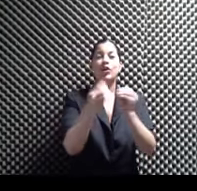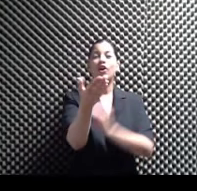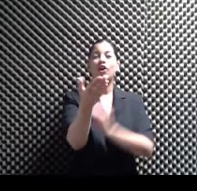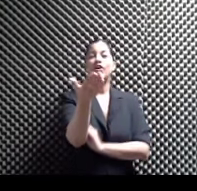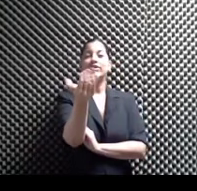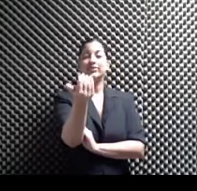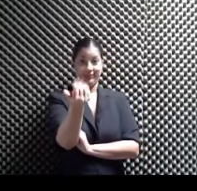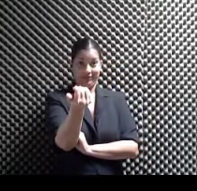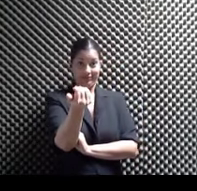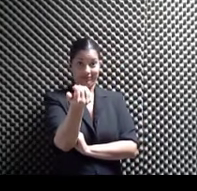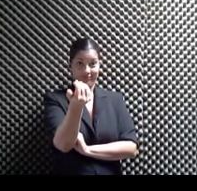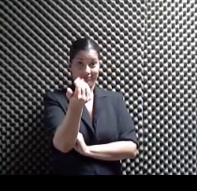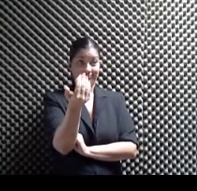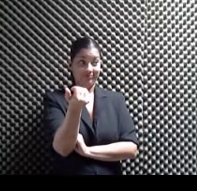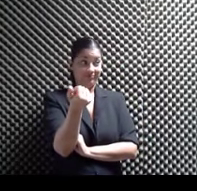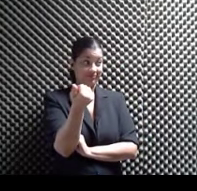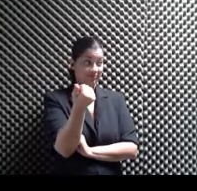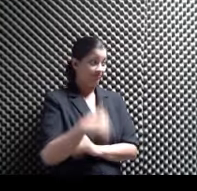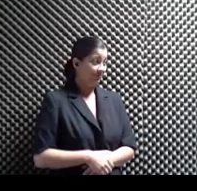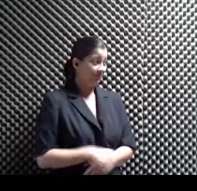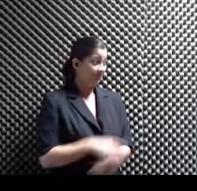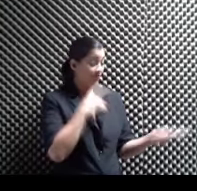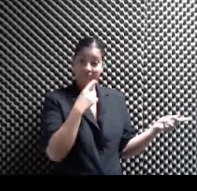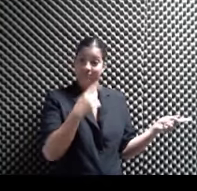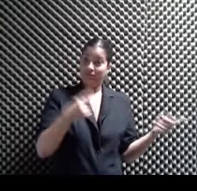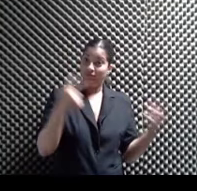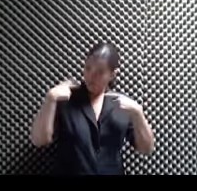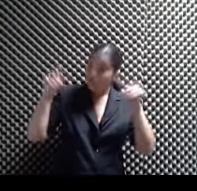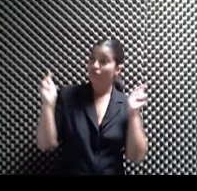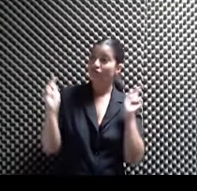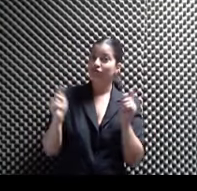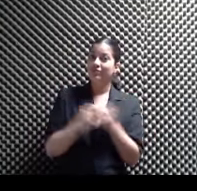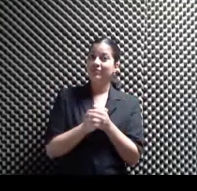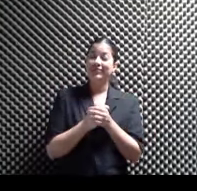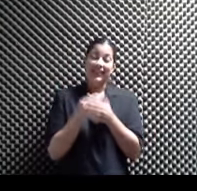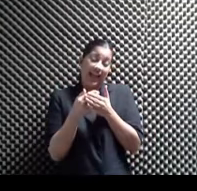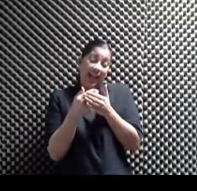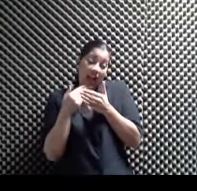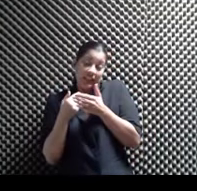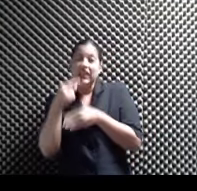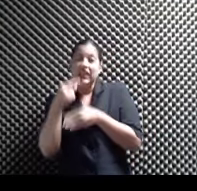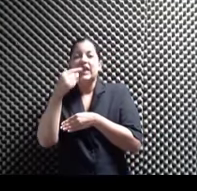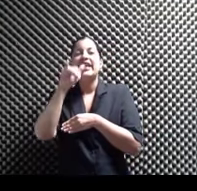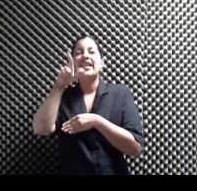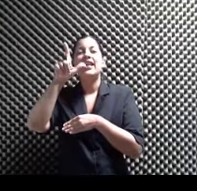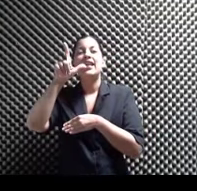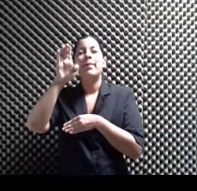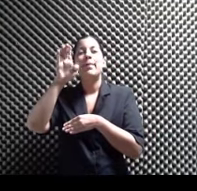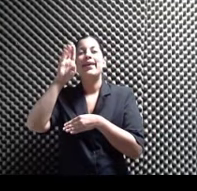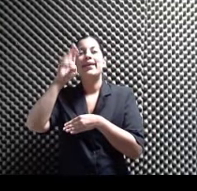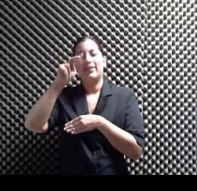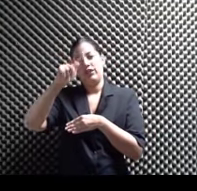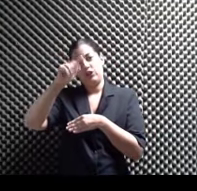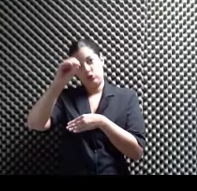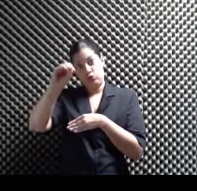Llegó El 15 Lo dijo la semana Antes de mí está Gilberto Y estar detrás de Gilberto Eso es una cosa